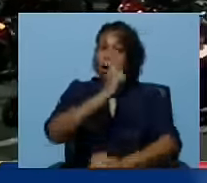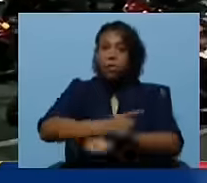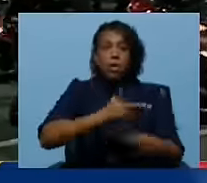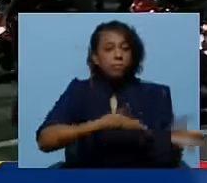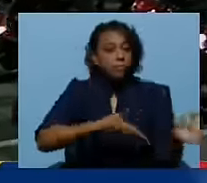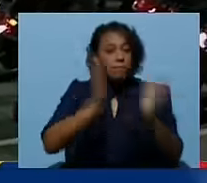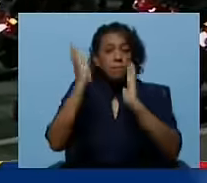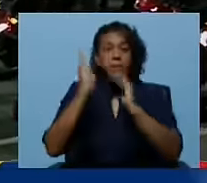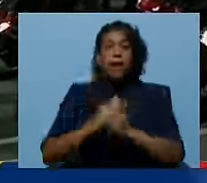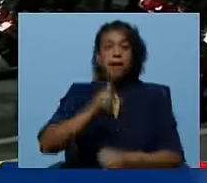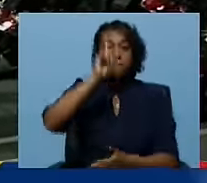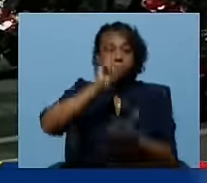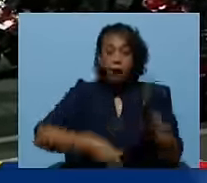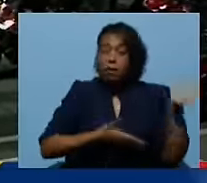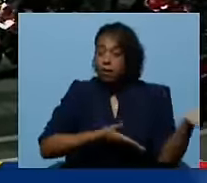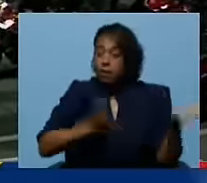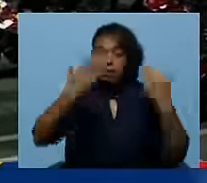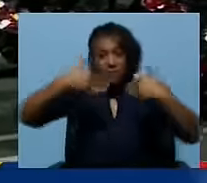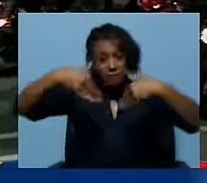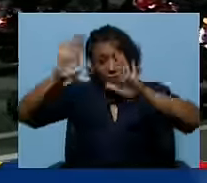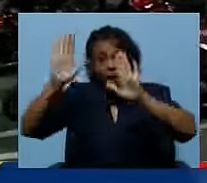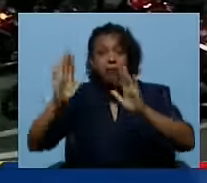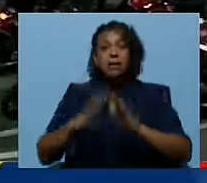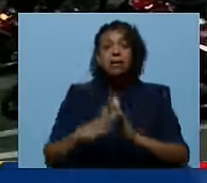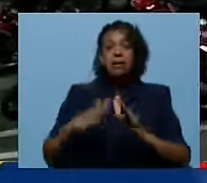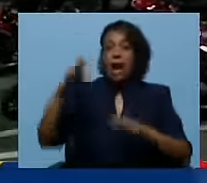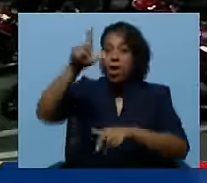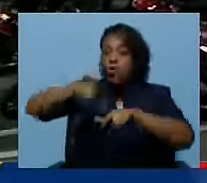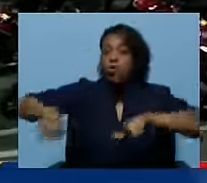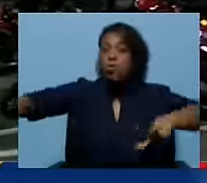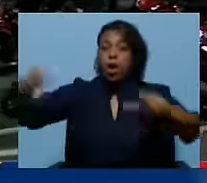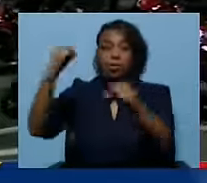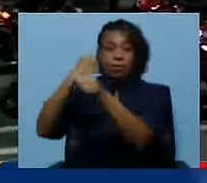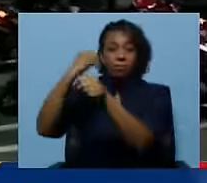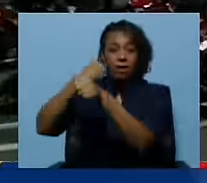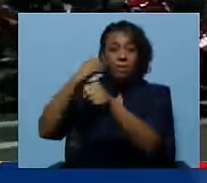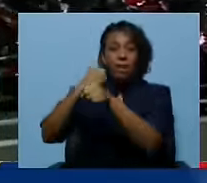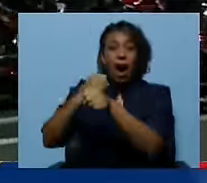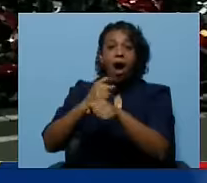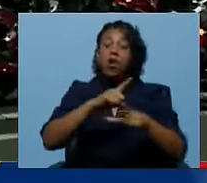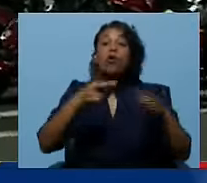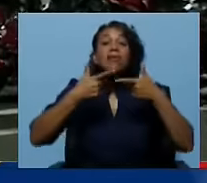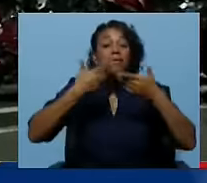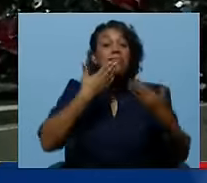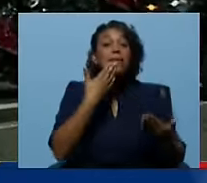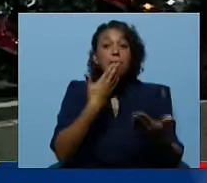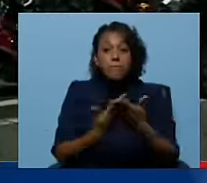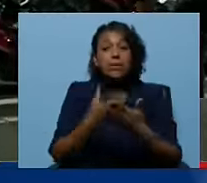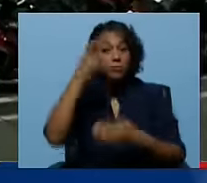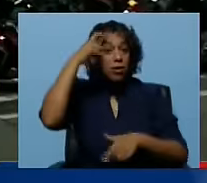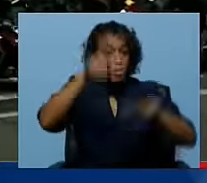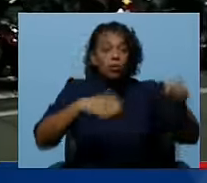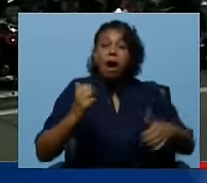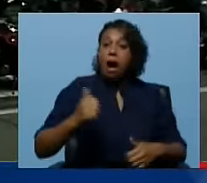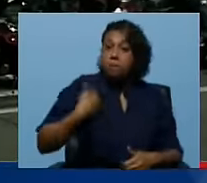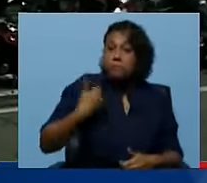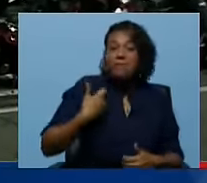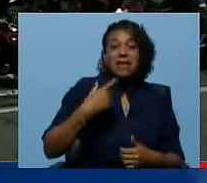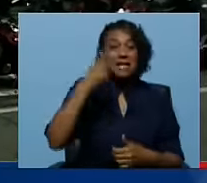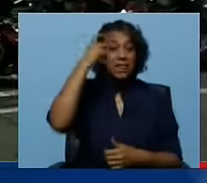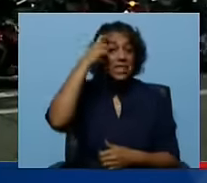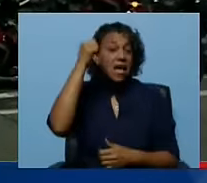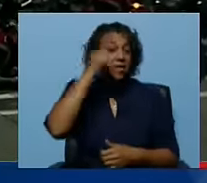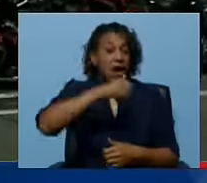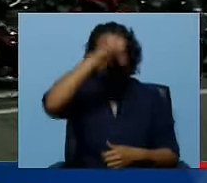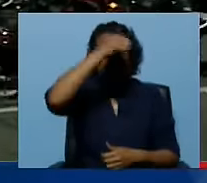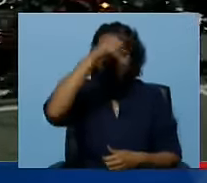también para que se retiren a sus cuarteles, los que estén de permiso, aprovechen ver